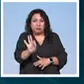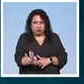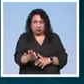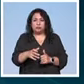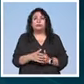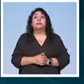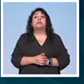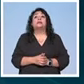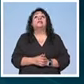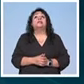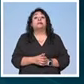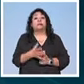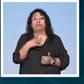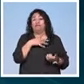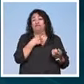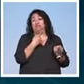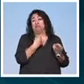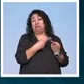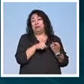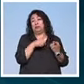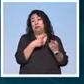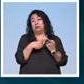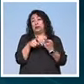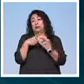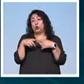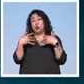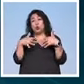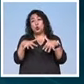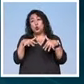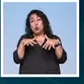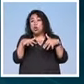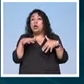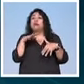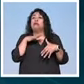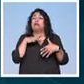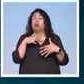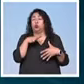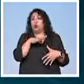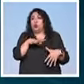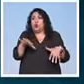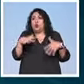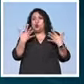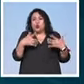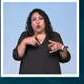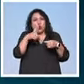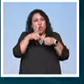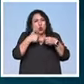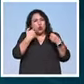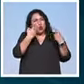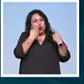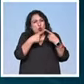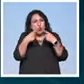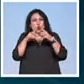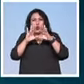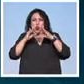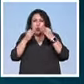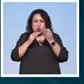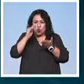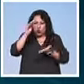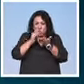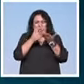por. su diversidad es extraordinaria pues existen en una impresionante variedad de colores formas y